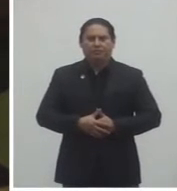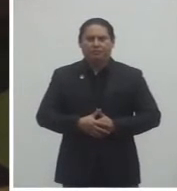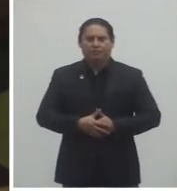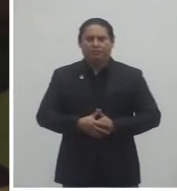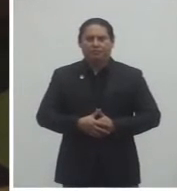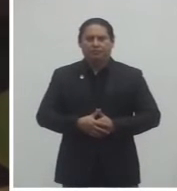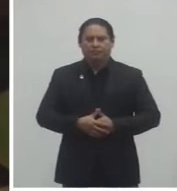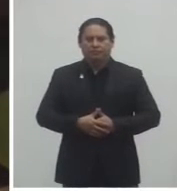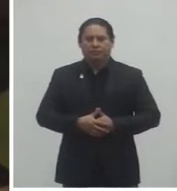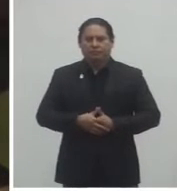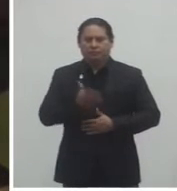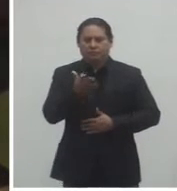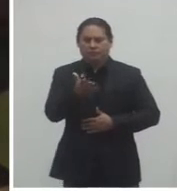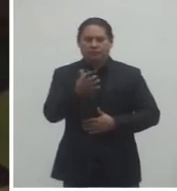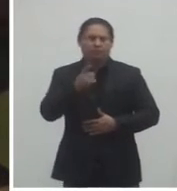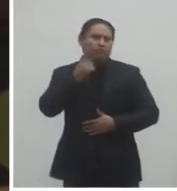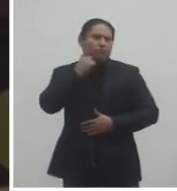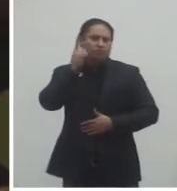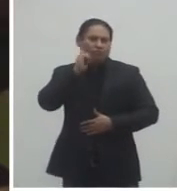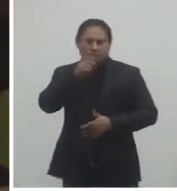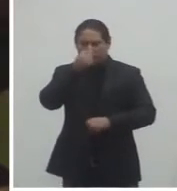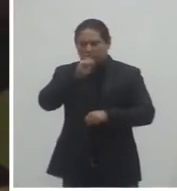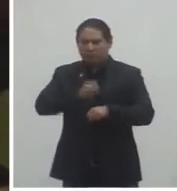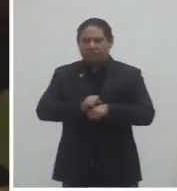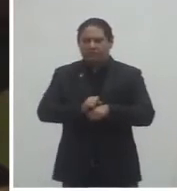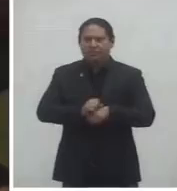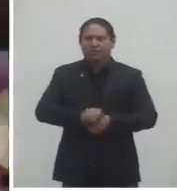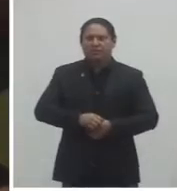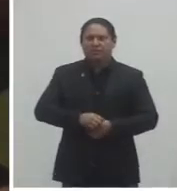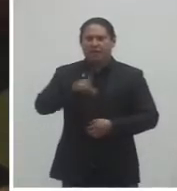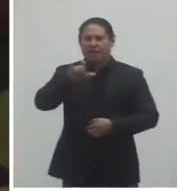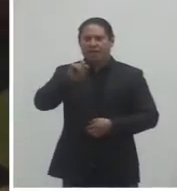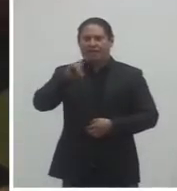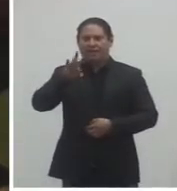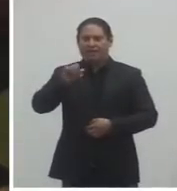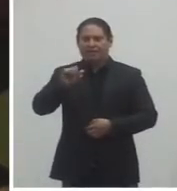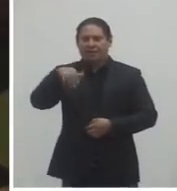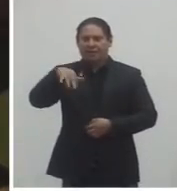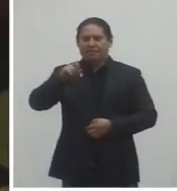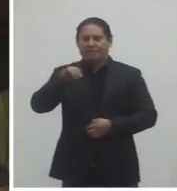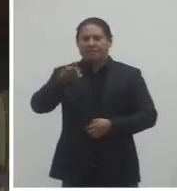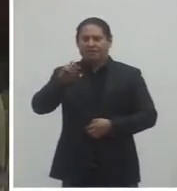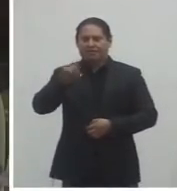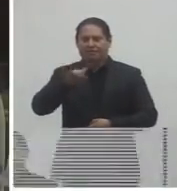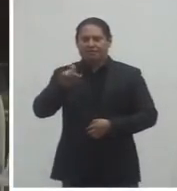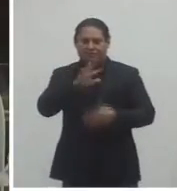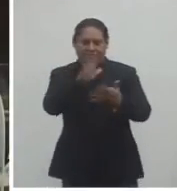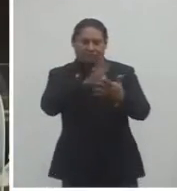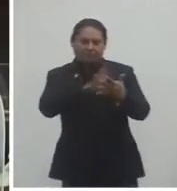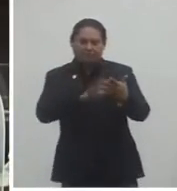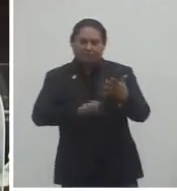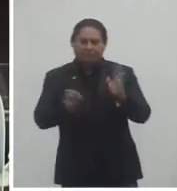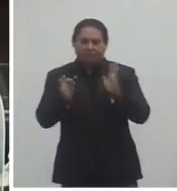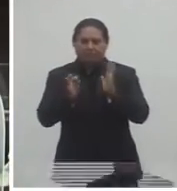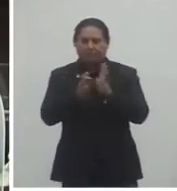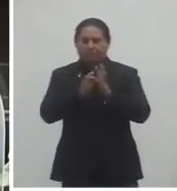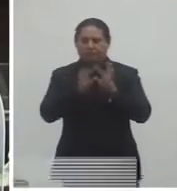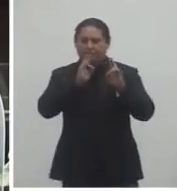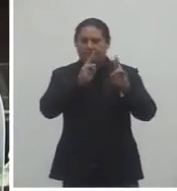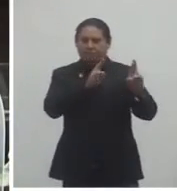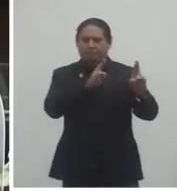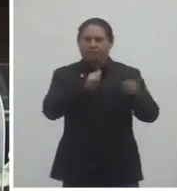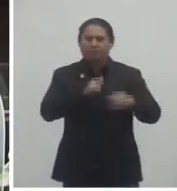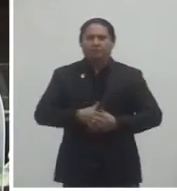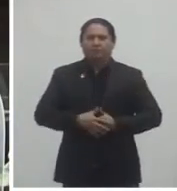2019-2024, por lo que solicito a la diputada secretaria Leticia Méndez Incín dé lectura a los puntos resolutivos